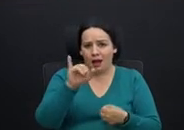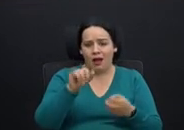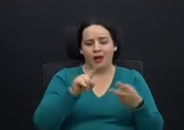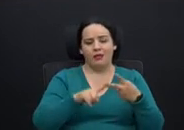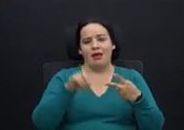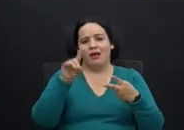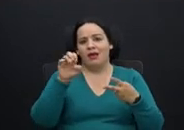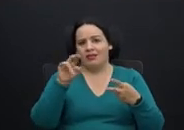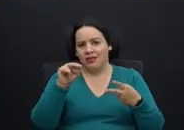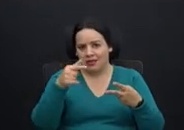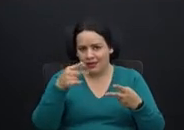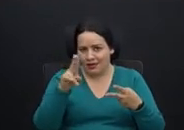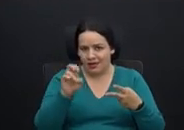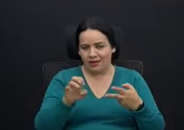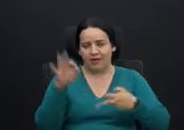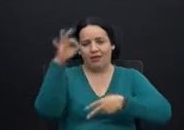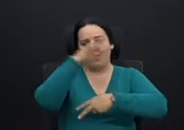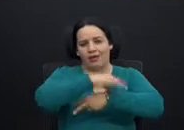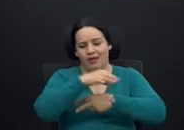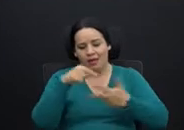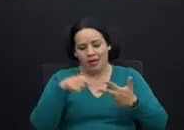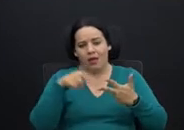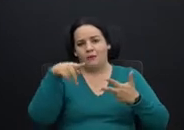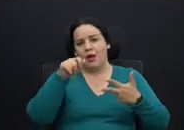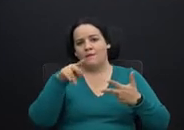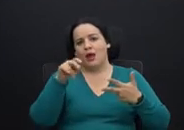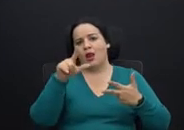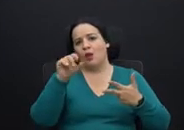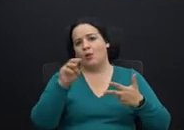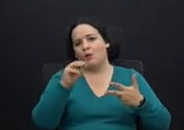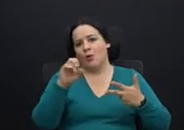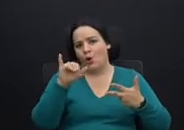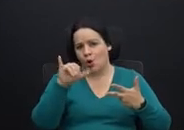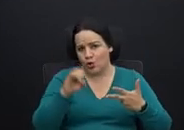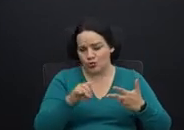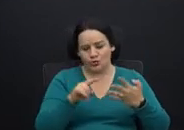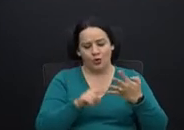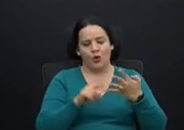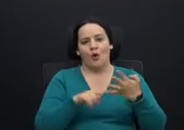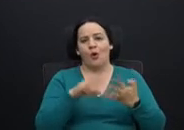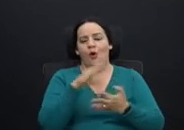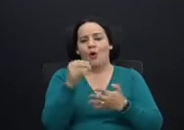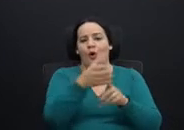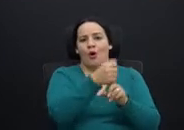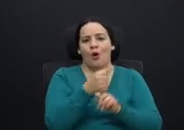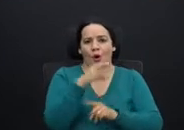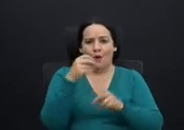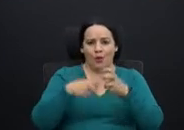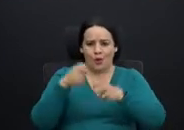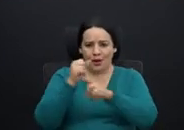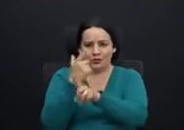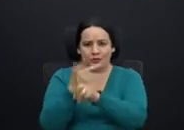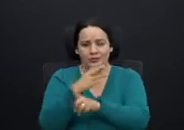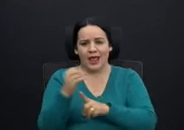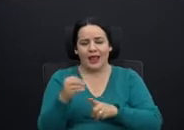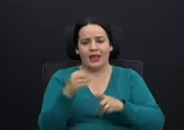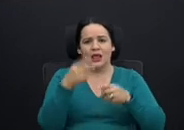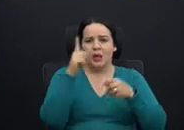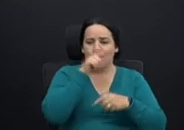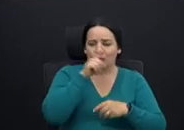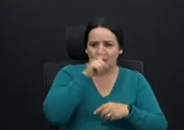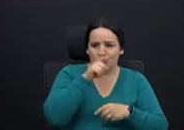papalomoyo, hay problemas sociales, migración, trata de personas, trabajo infantil, prostitución,